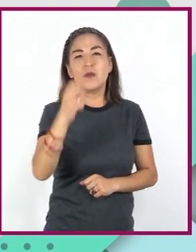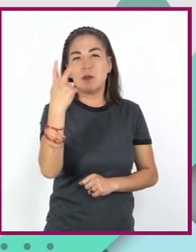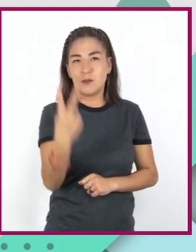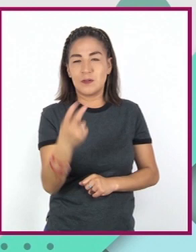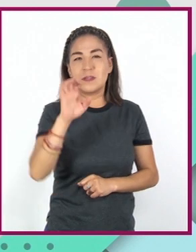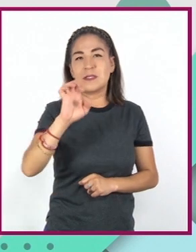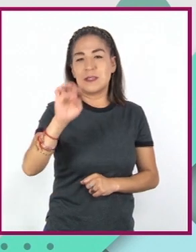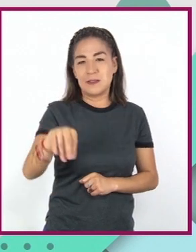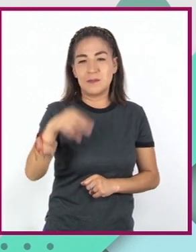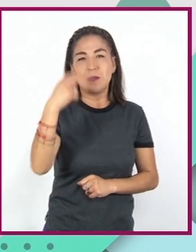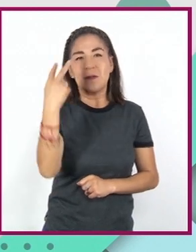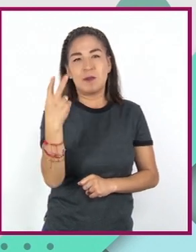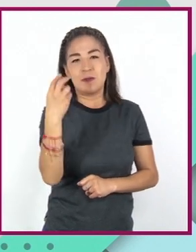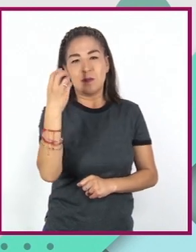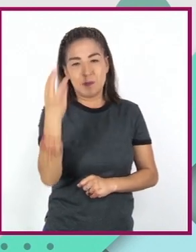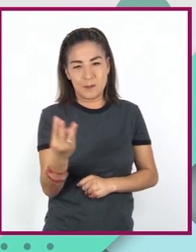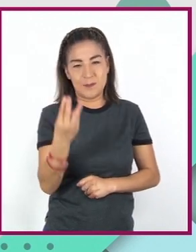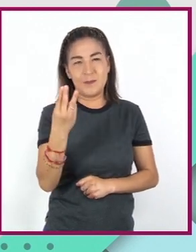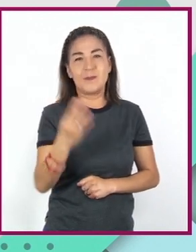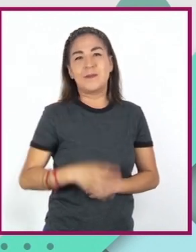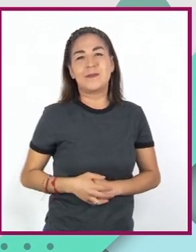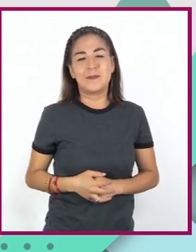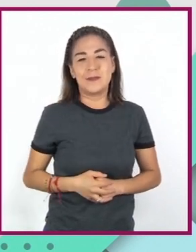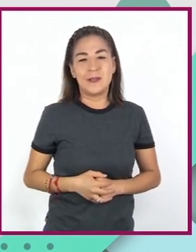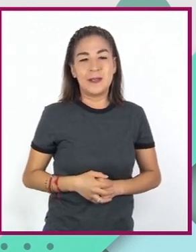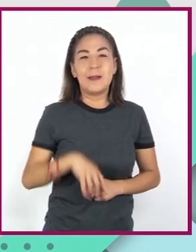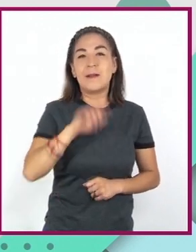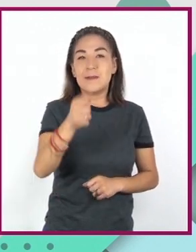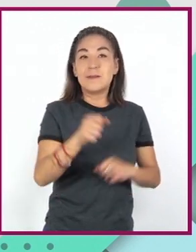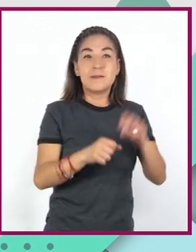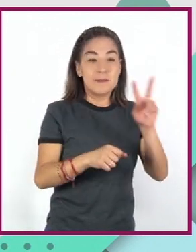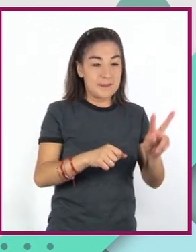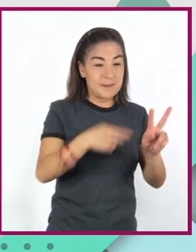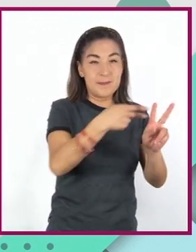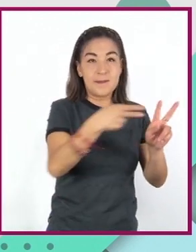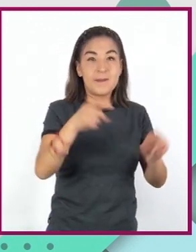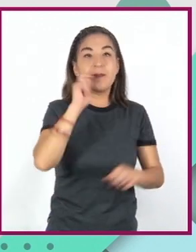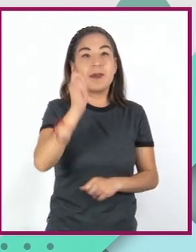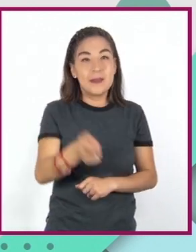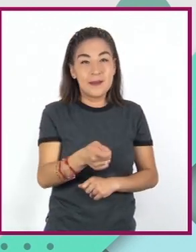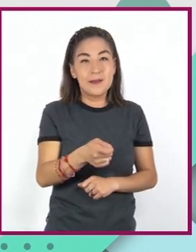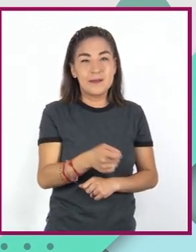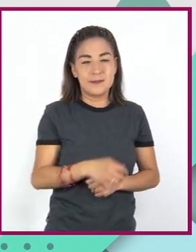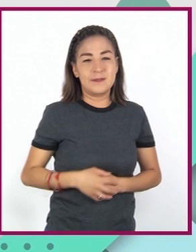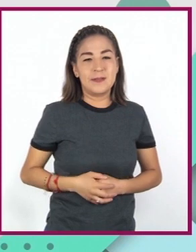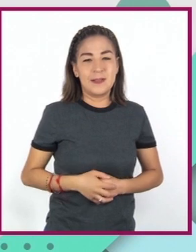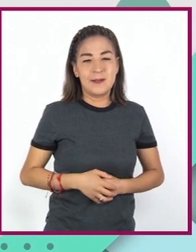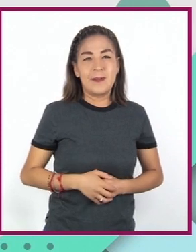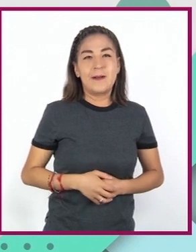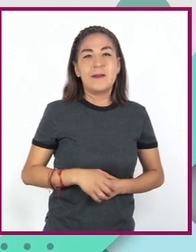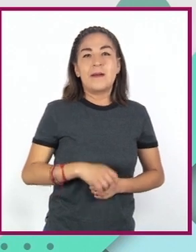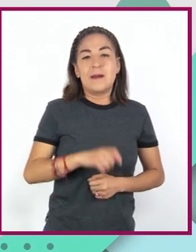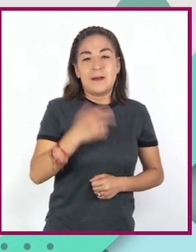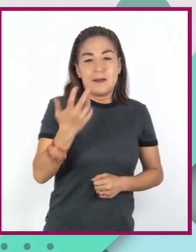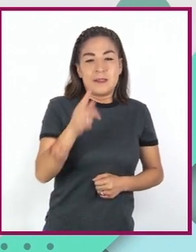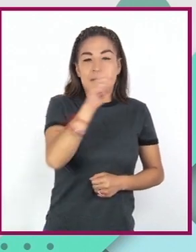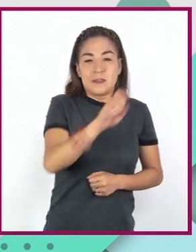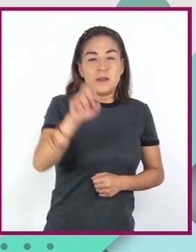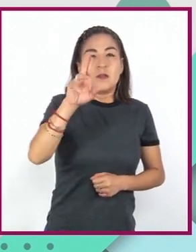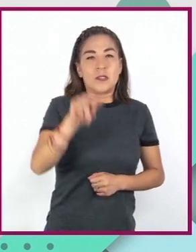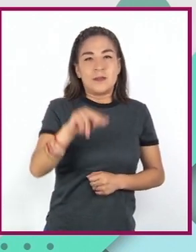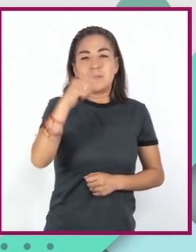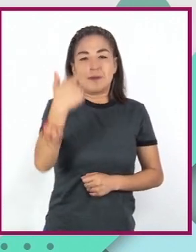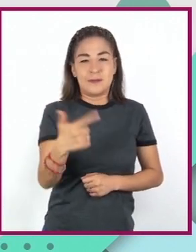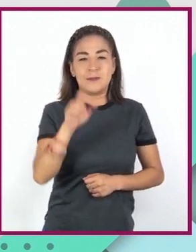187.2 centímetros cúbicos. El volumen del prisma hexagonal es igual a